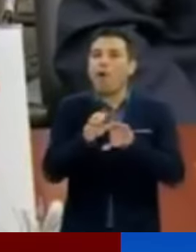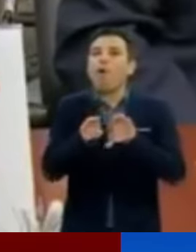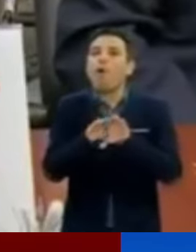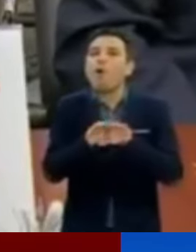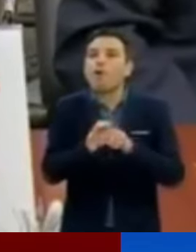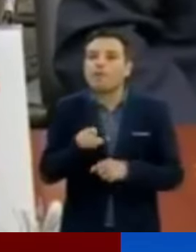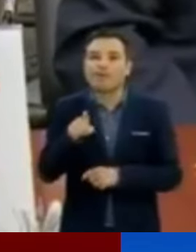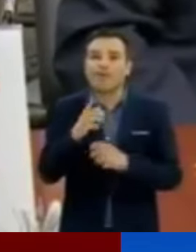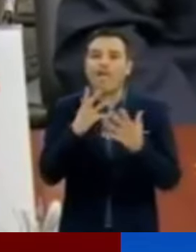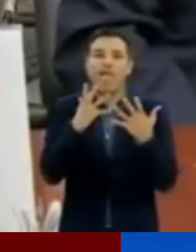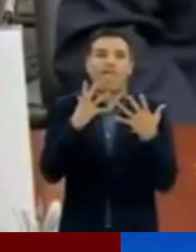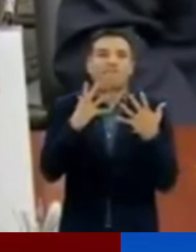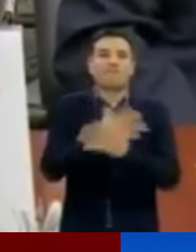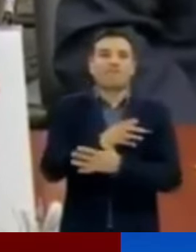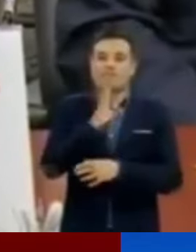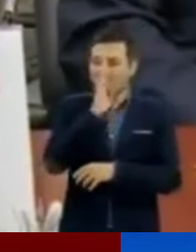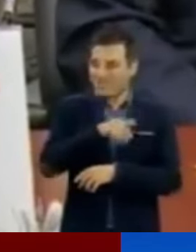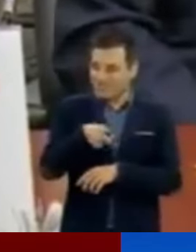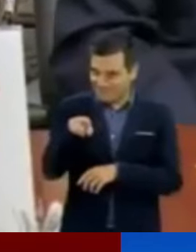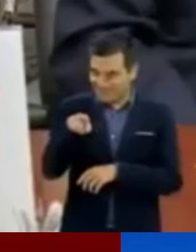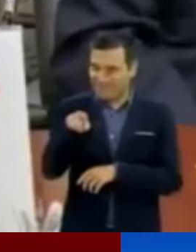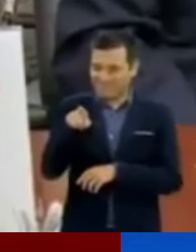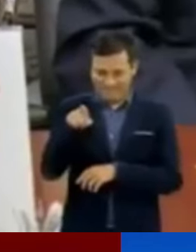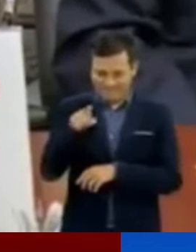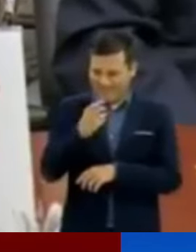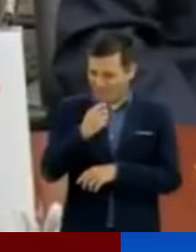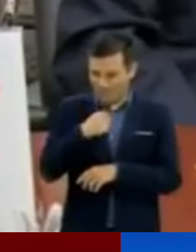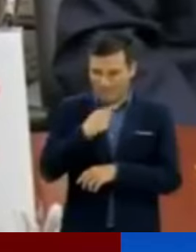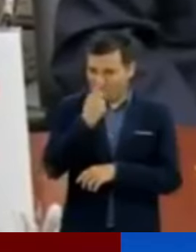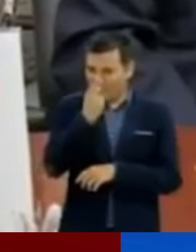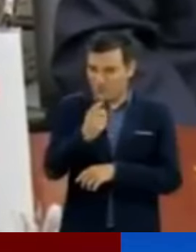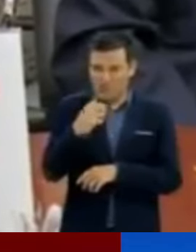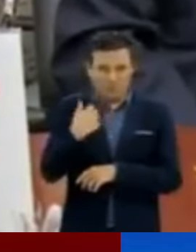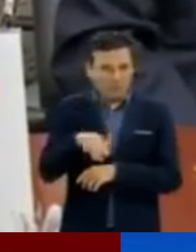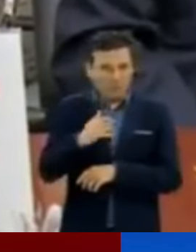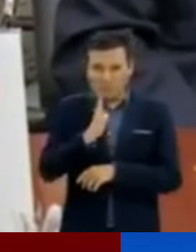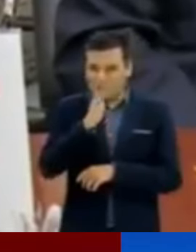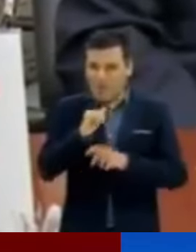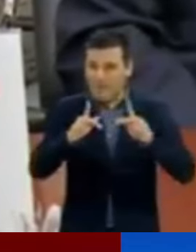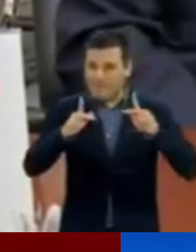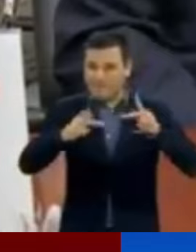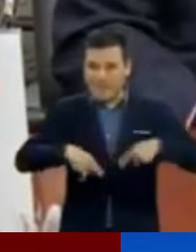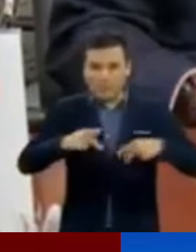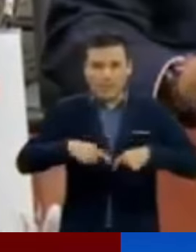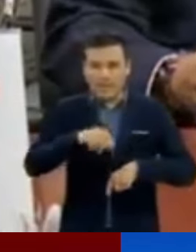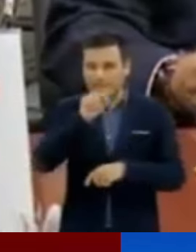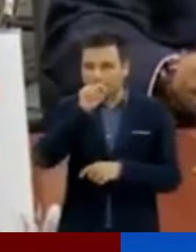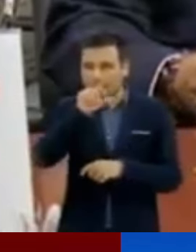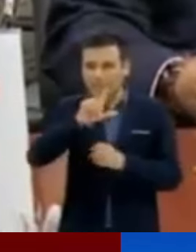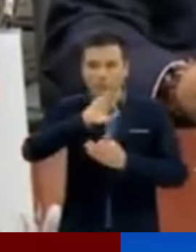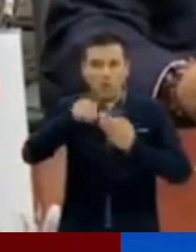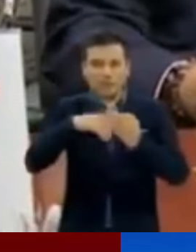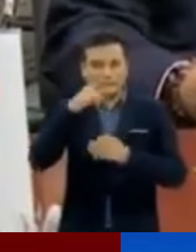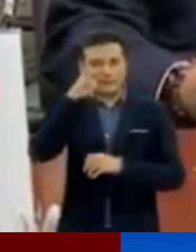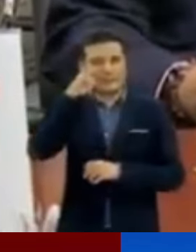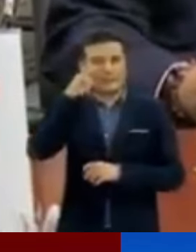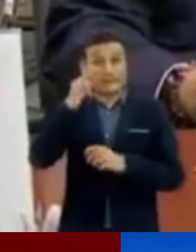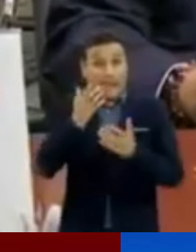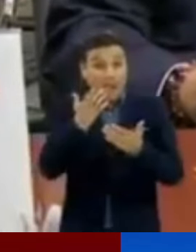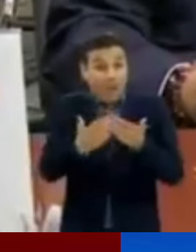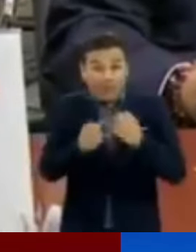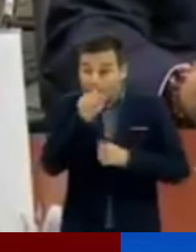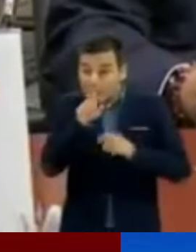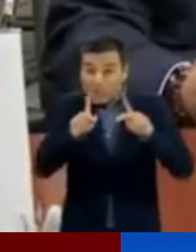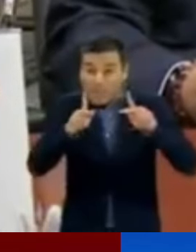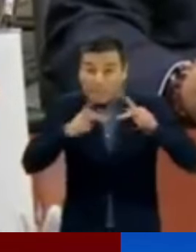a cansar de decirlo, ni vamos a olvidar jamás el agravio que los jaliscienses sufrieron y que siguen sufriendo hoy en